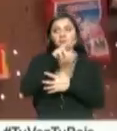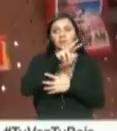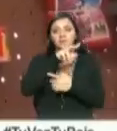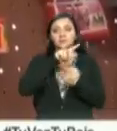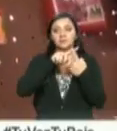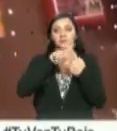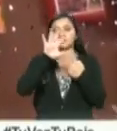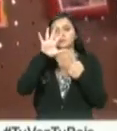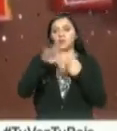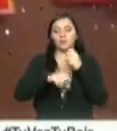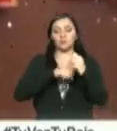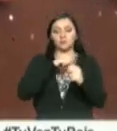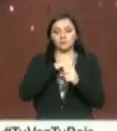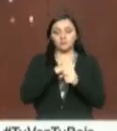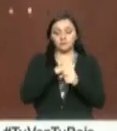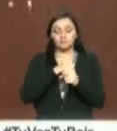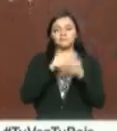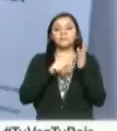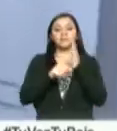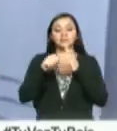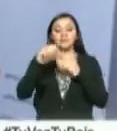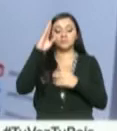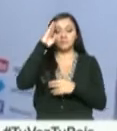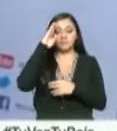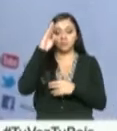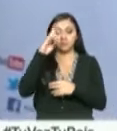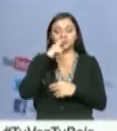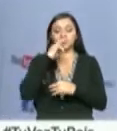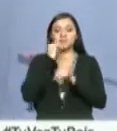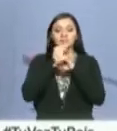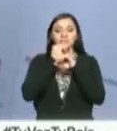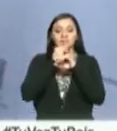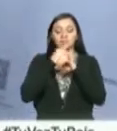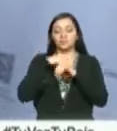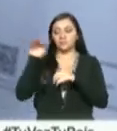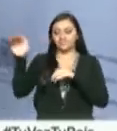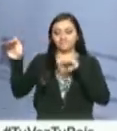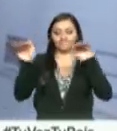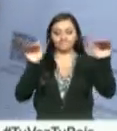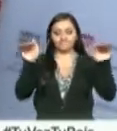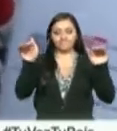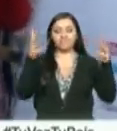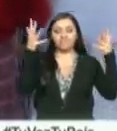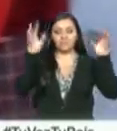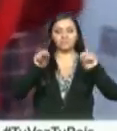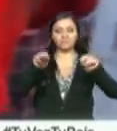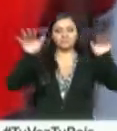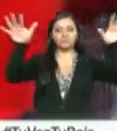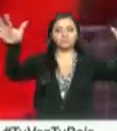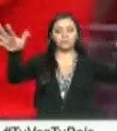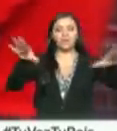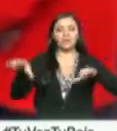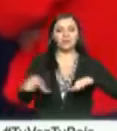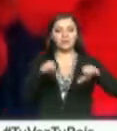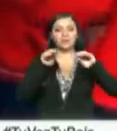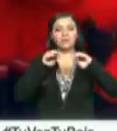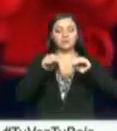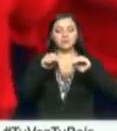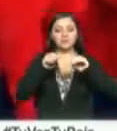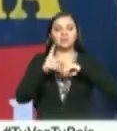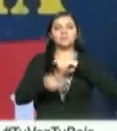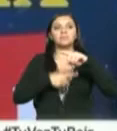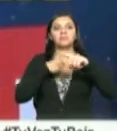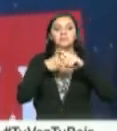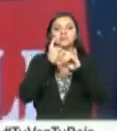5 años. Además, el Ministerio del Interior, a través de sus instituciones coordinadas, ha realizado varias actividades de prevención, en especial